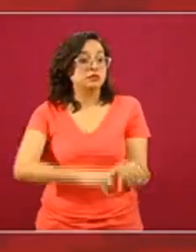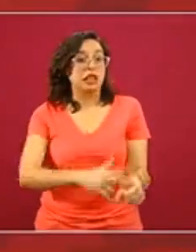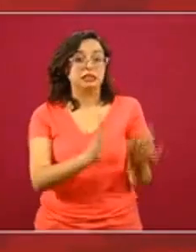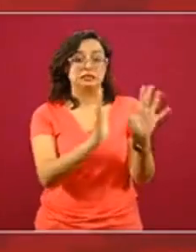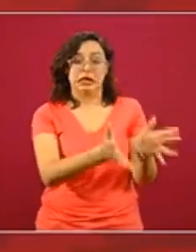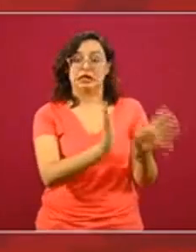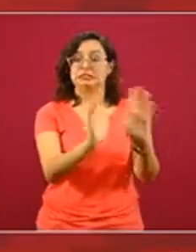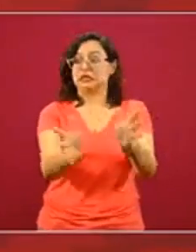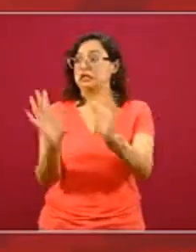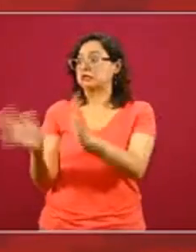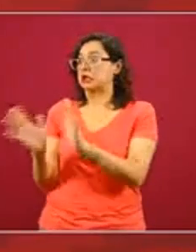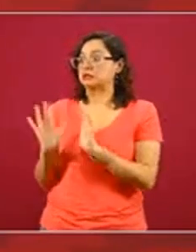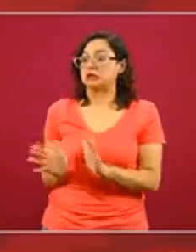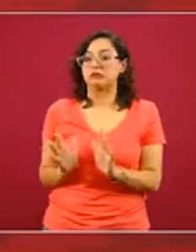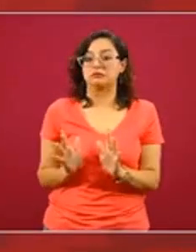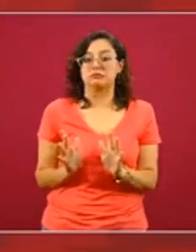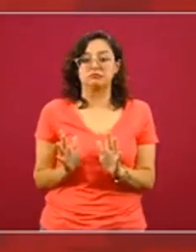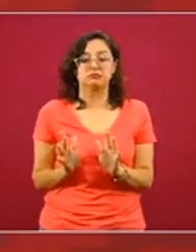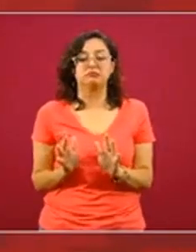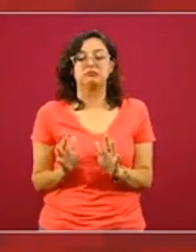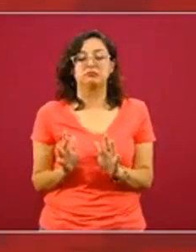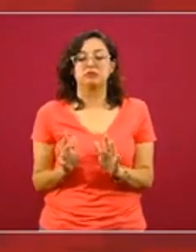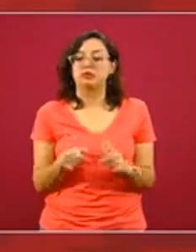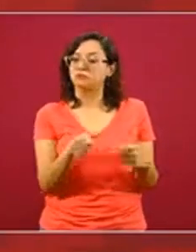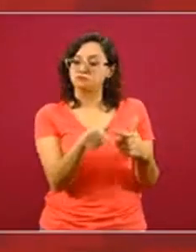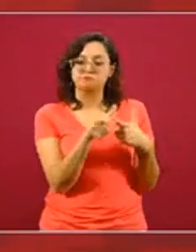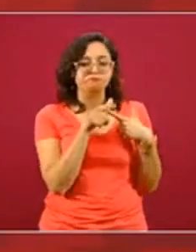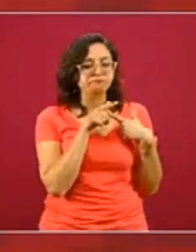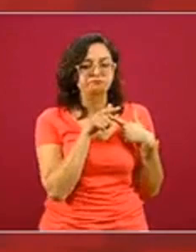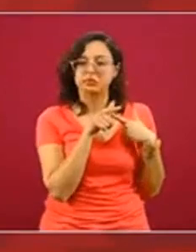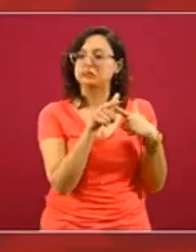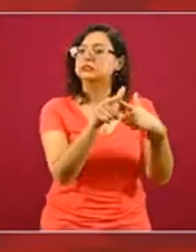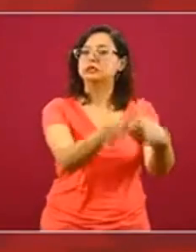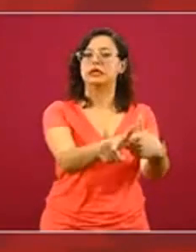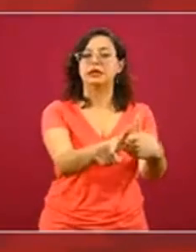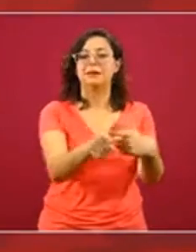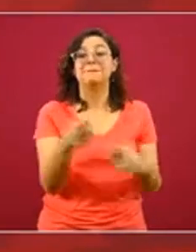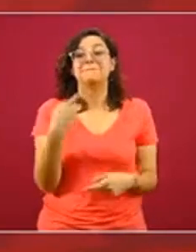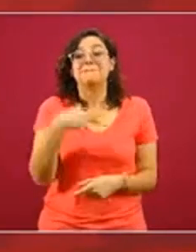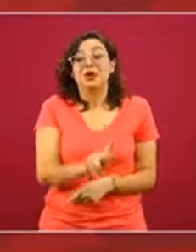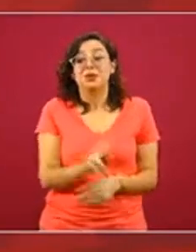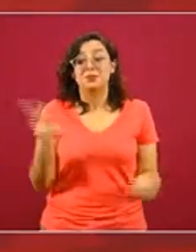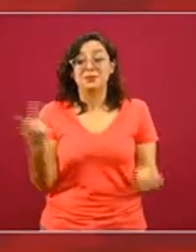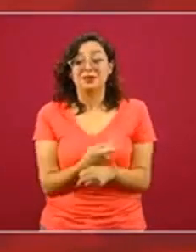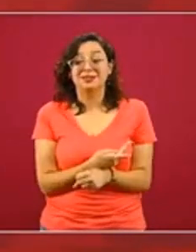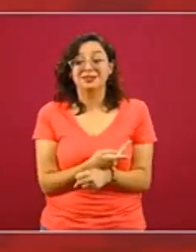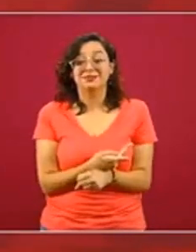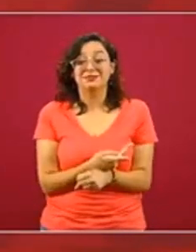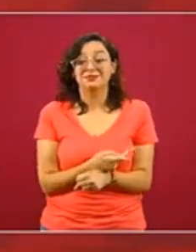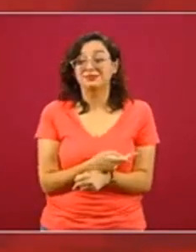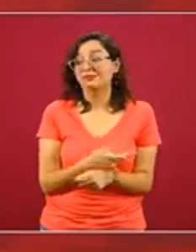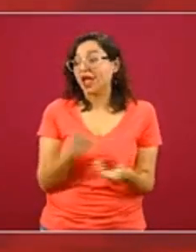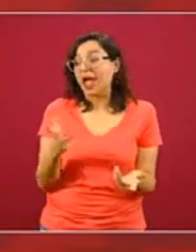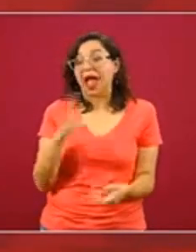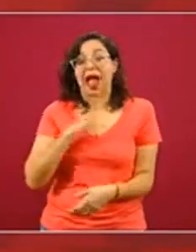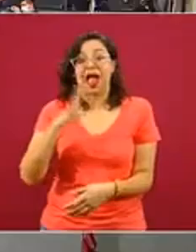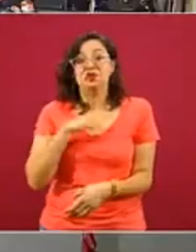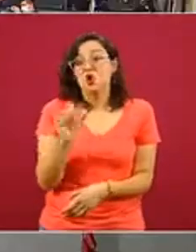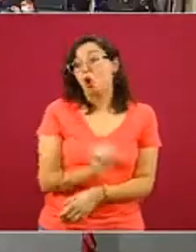la reconversión. Pero un reto muy importante es atender a las personas que tienen otras